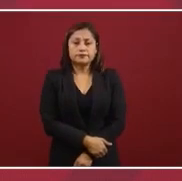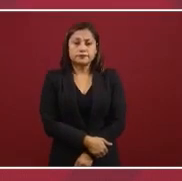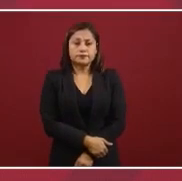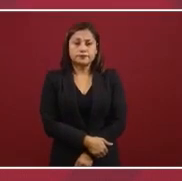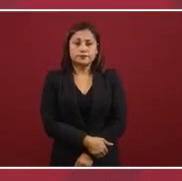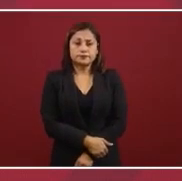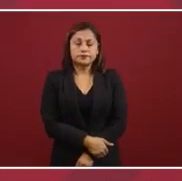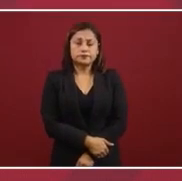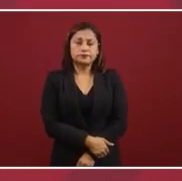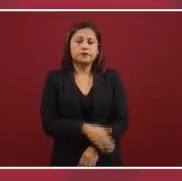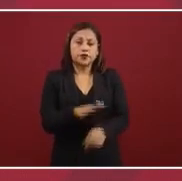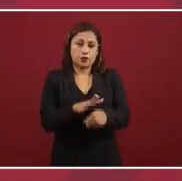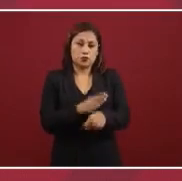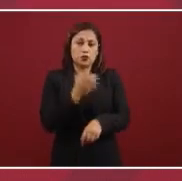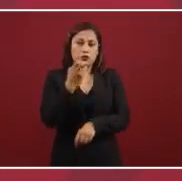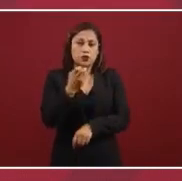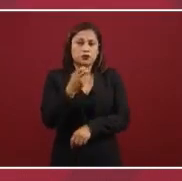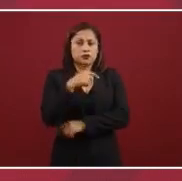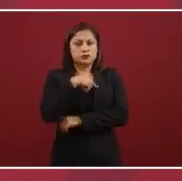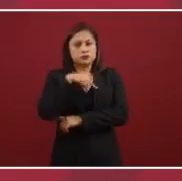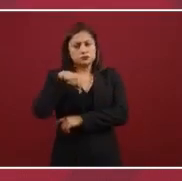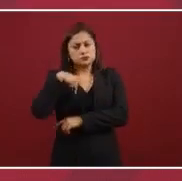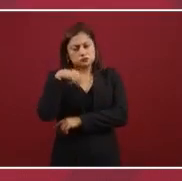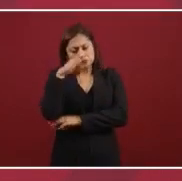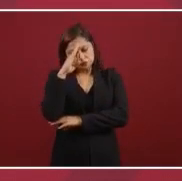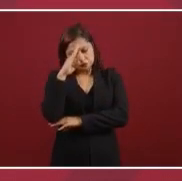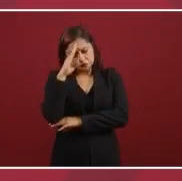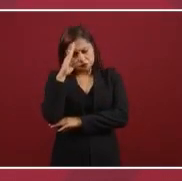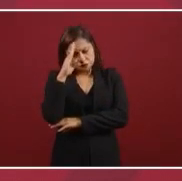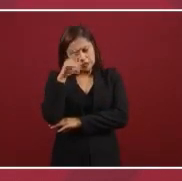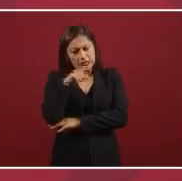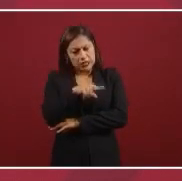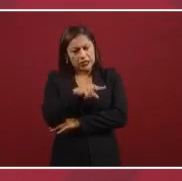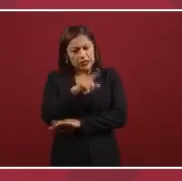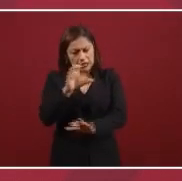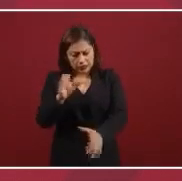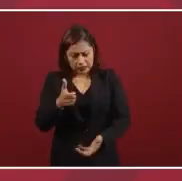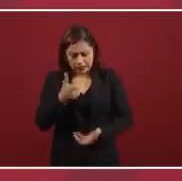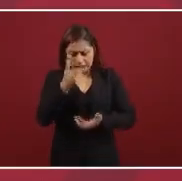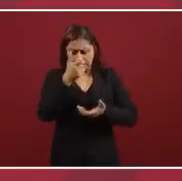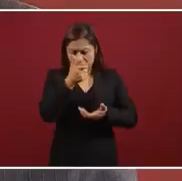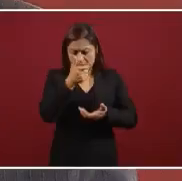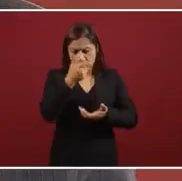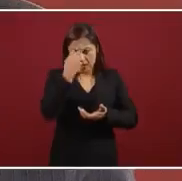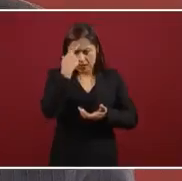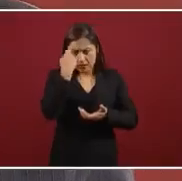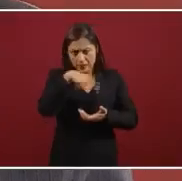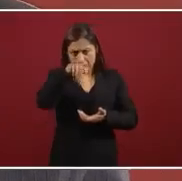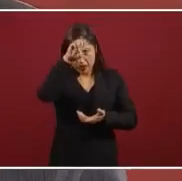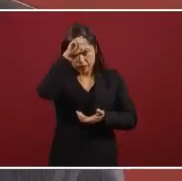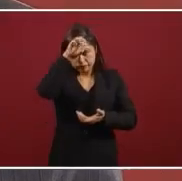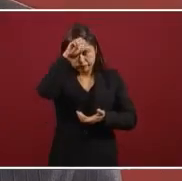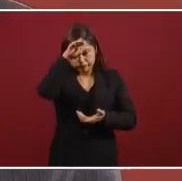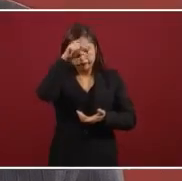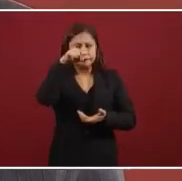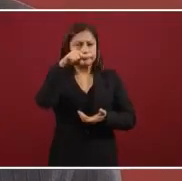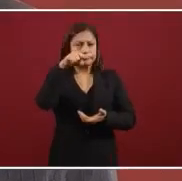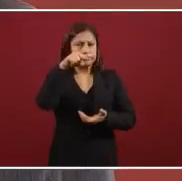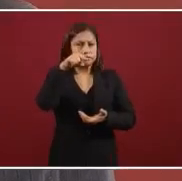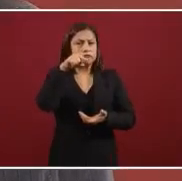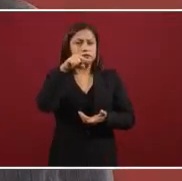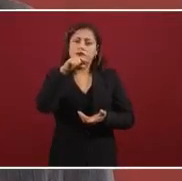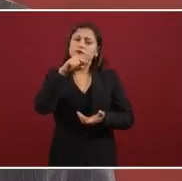Entonces decidimos que esos recursos van también a entregarse de